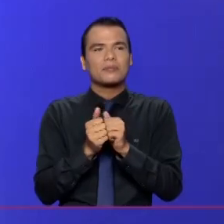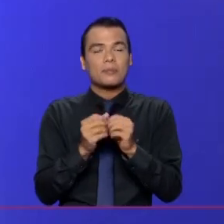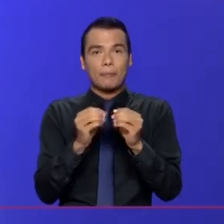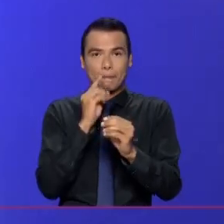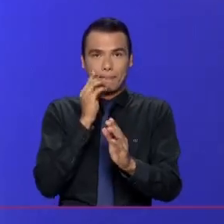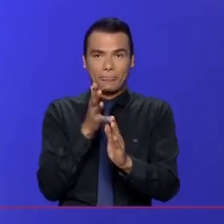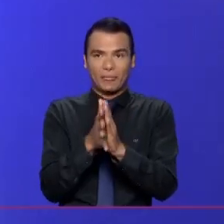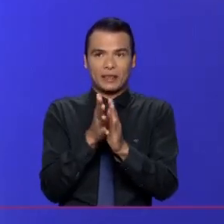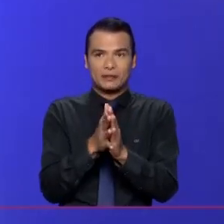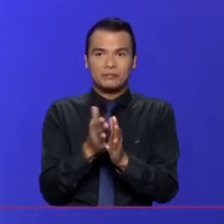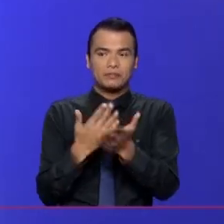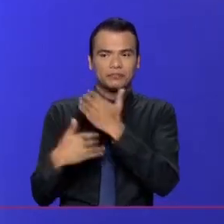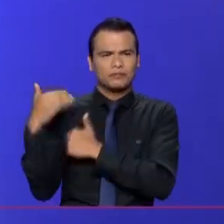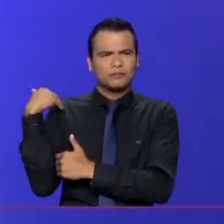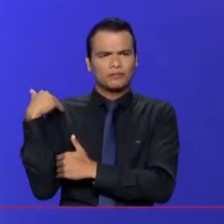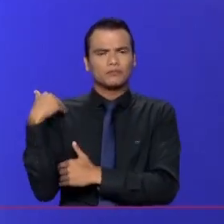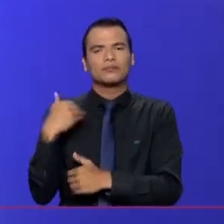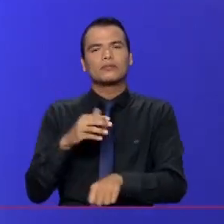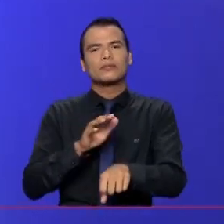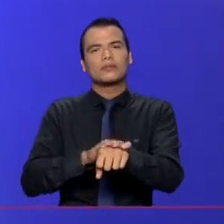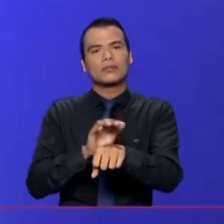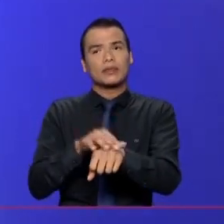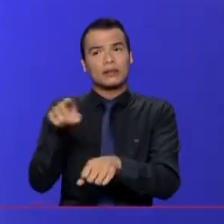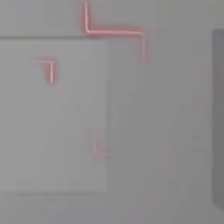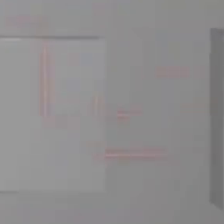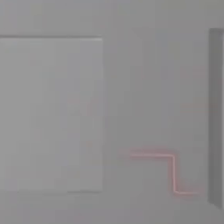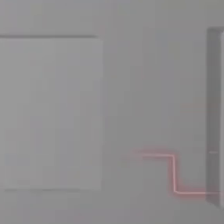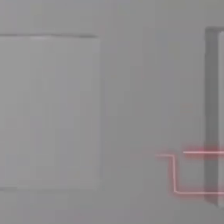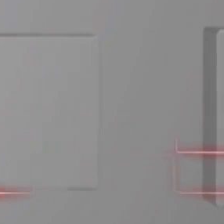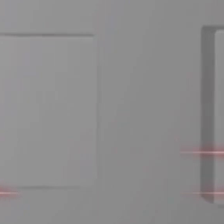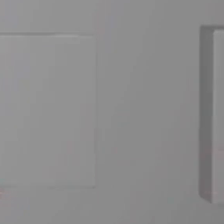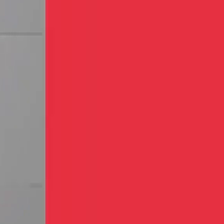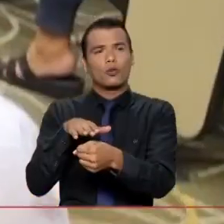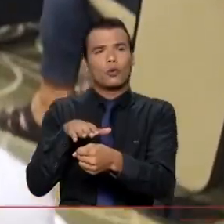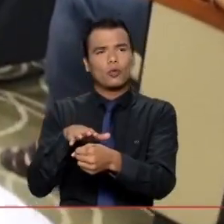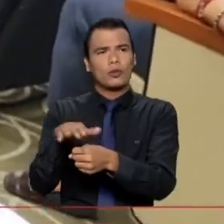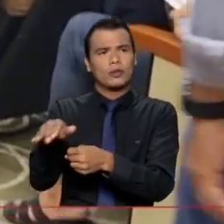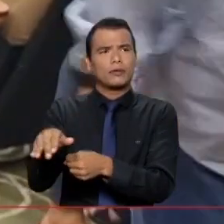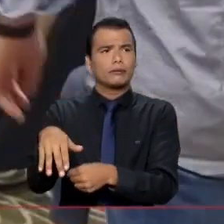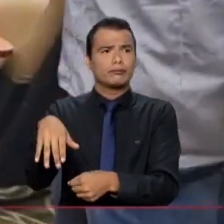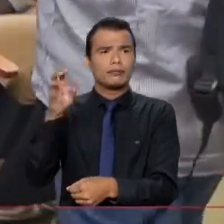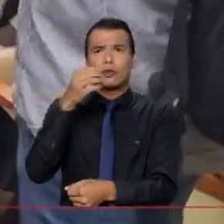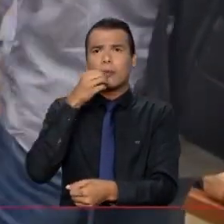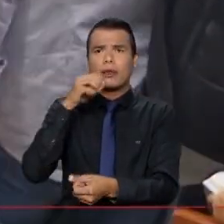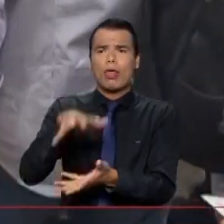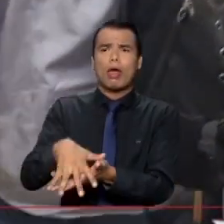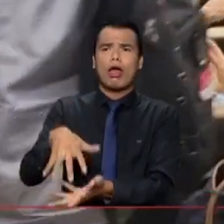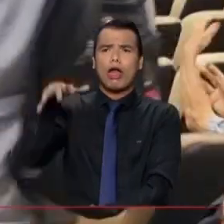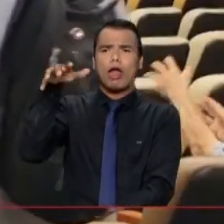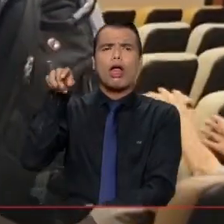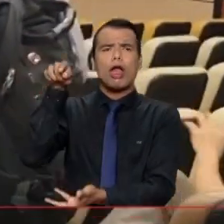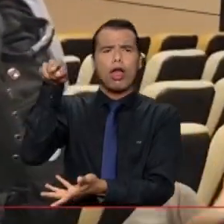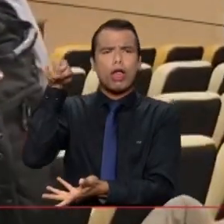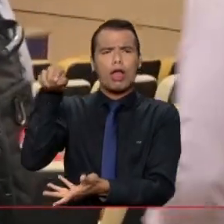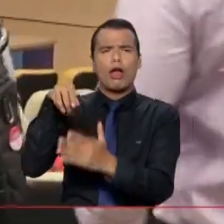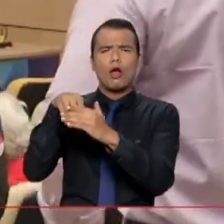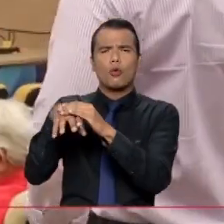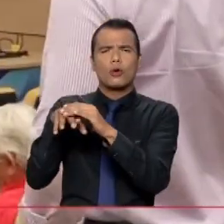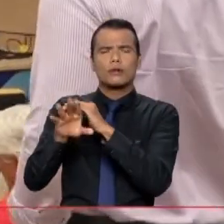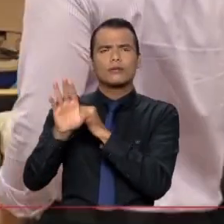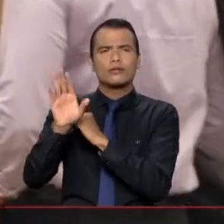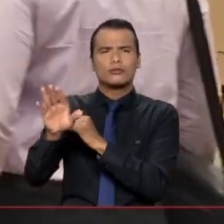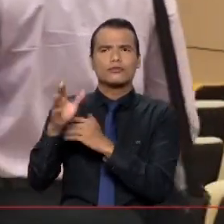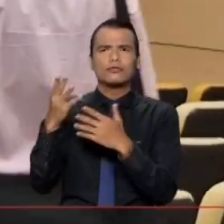Y les cuento que hace varios días se denunció que en Buenaventura permanecían almacenadas toneladas de alimentos en unas bodegas, mientras